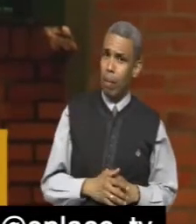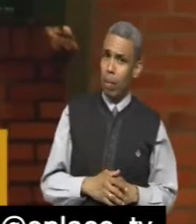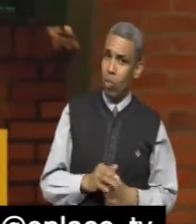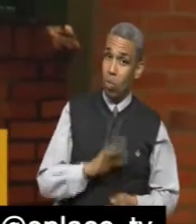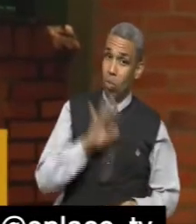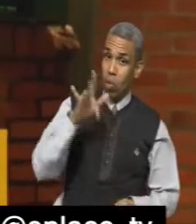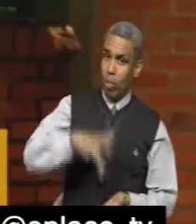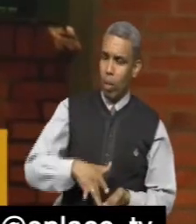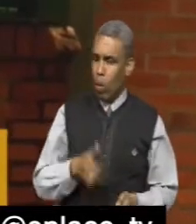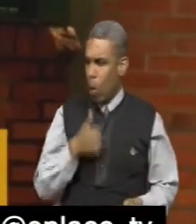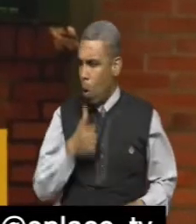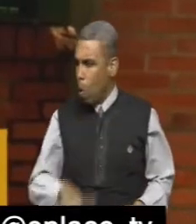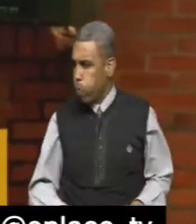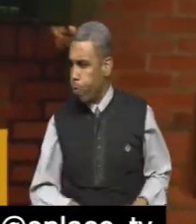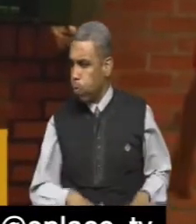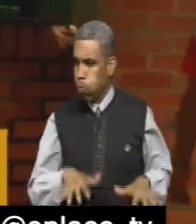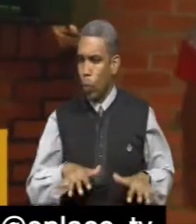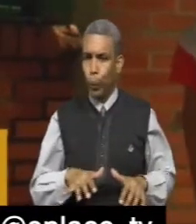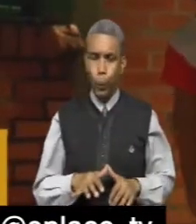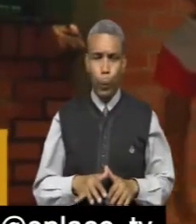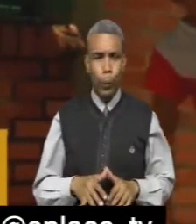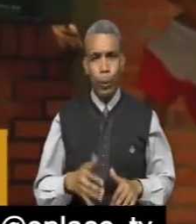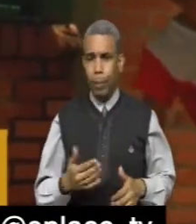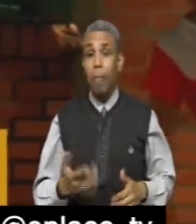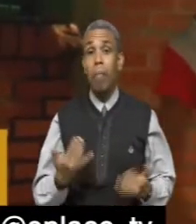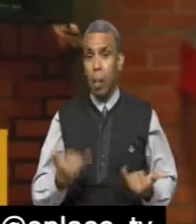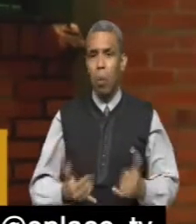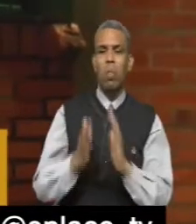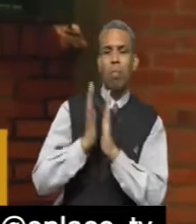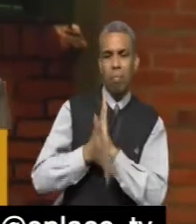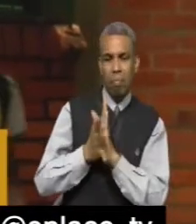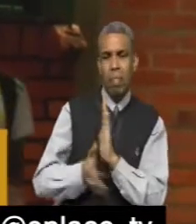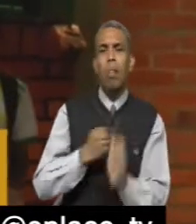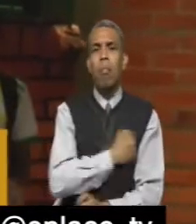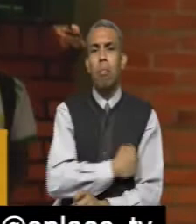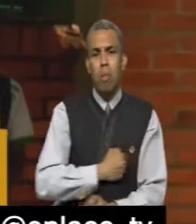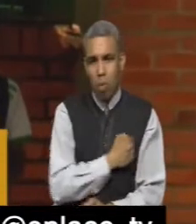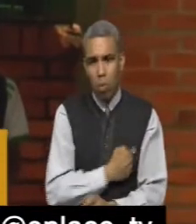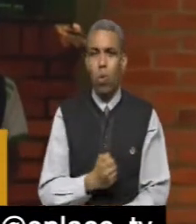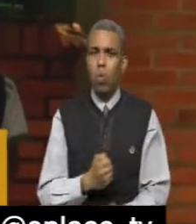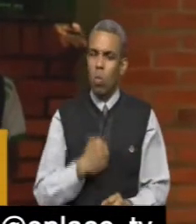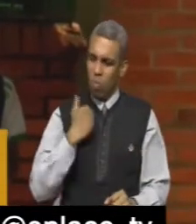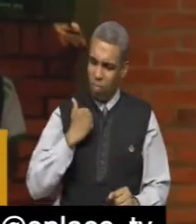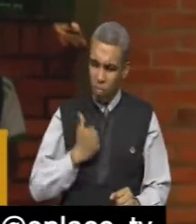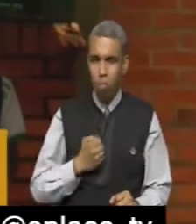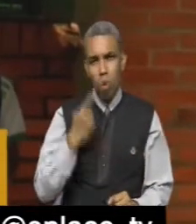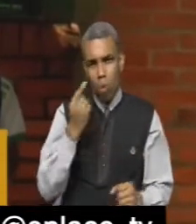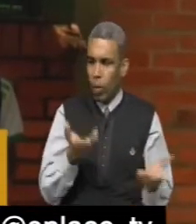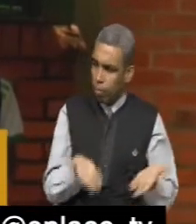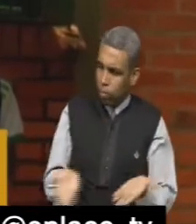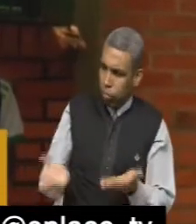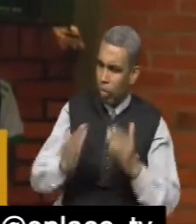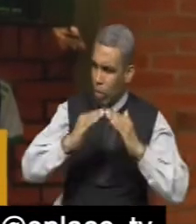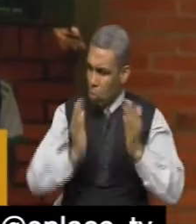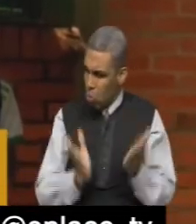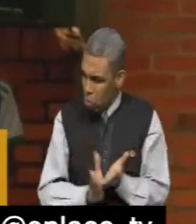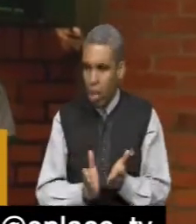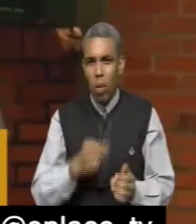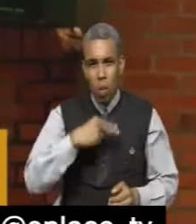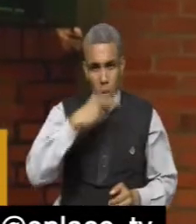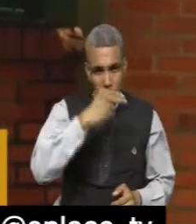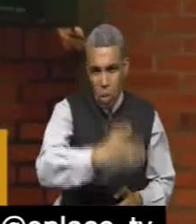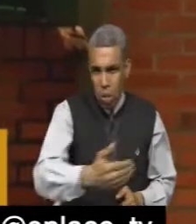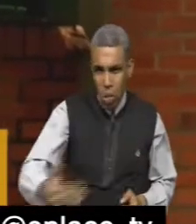me atrevo a decirles a ustedes que por favor miren este colegio, donde habitan